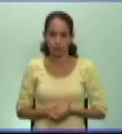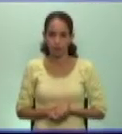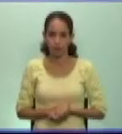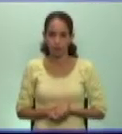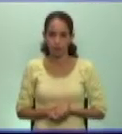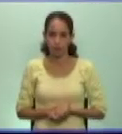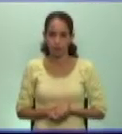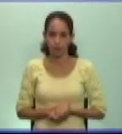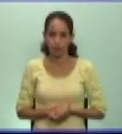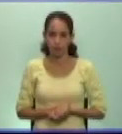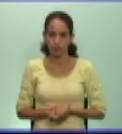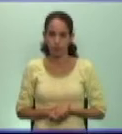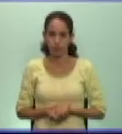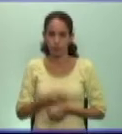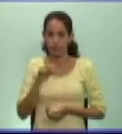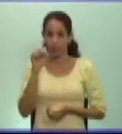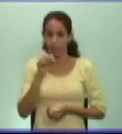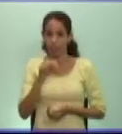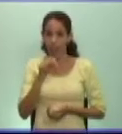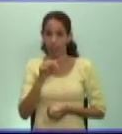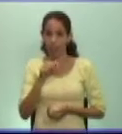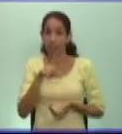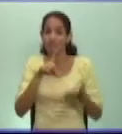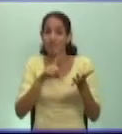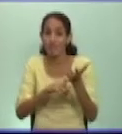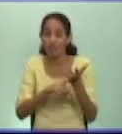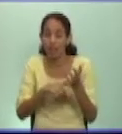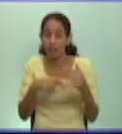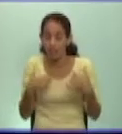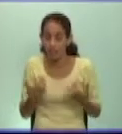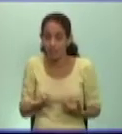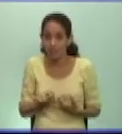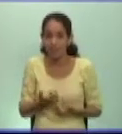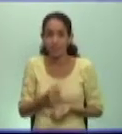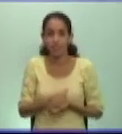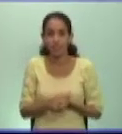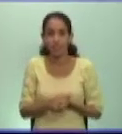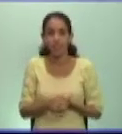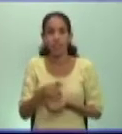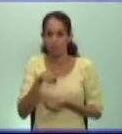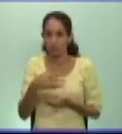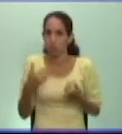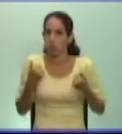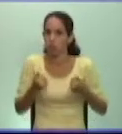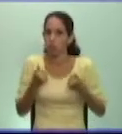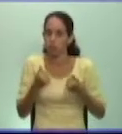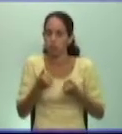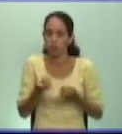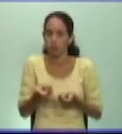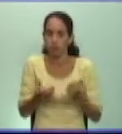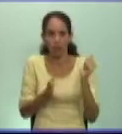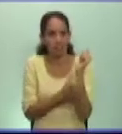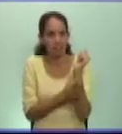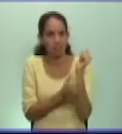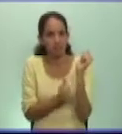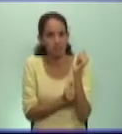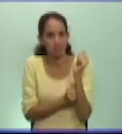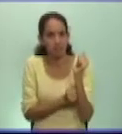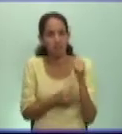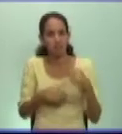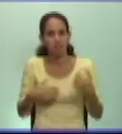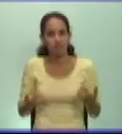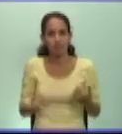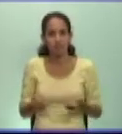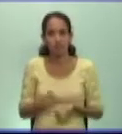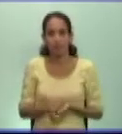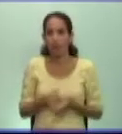partido comunista, pero un partido que adquirió una gran fuerza en momentos determinados, junto con todas estas etnias afro-norteamericanas,